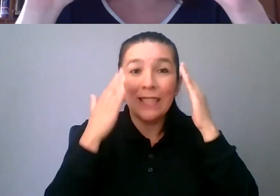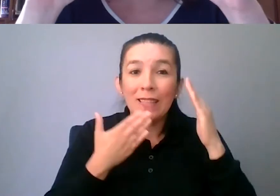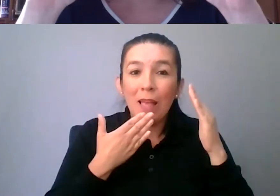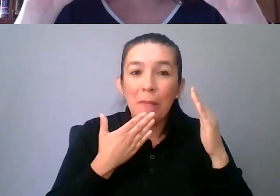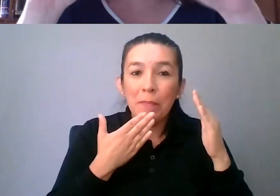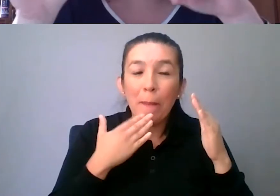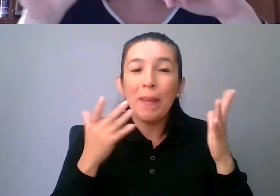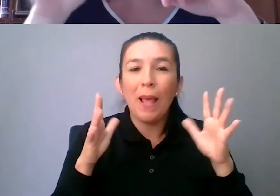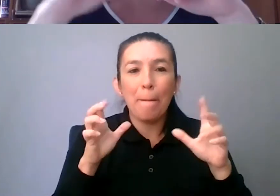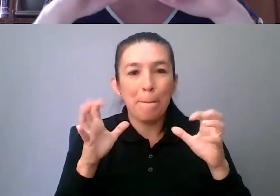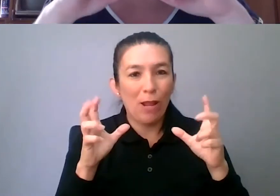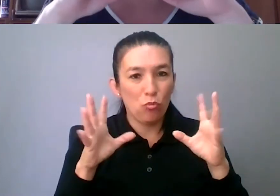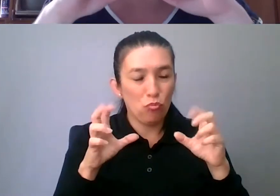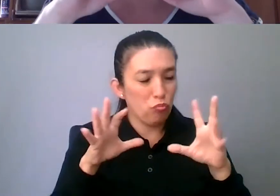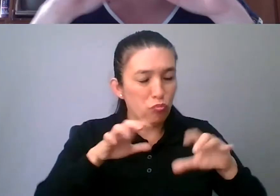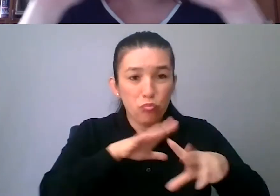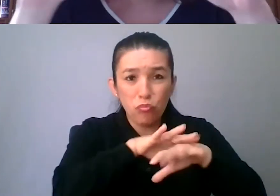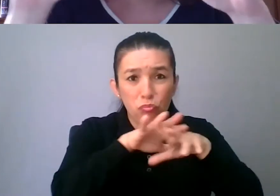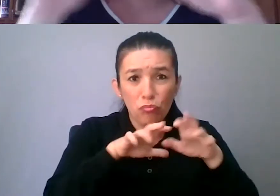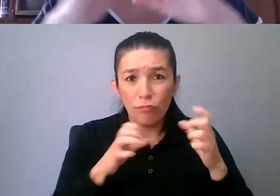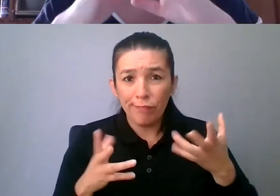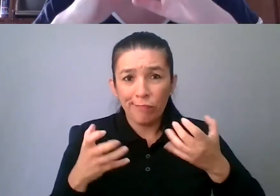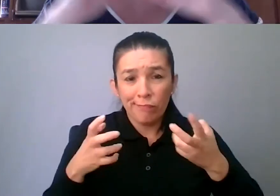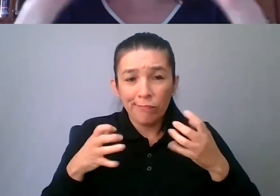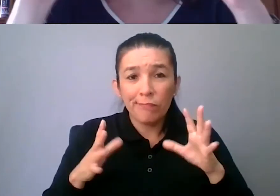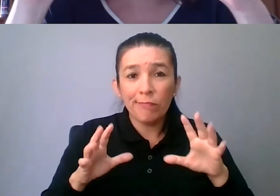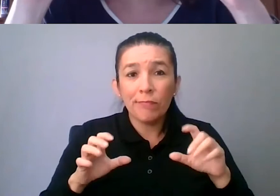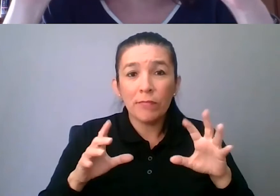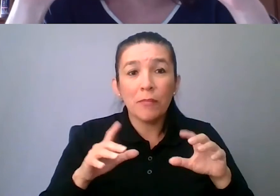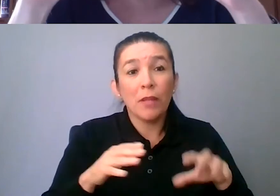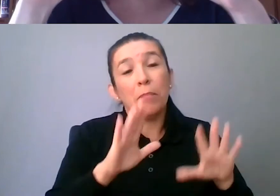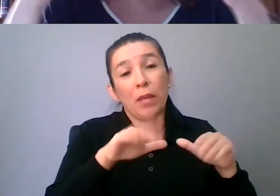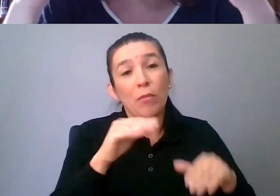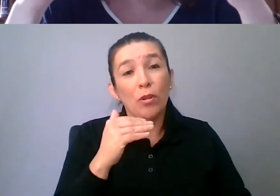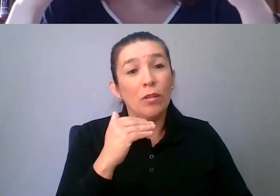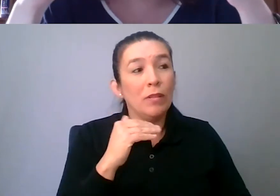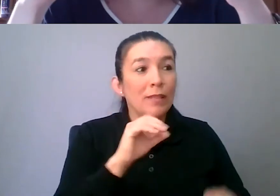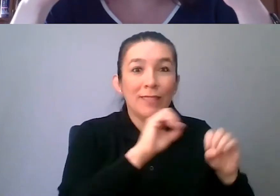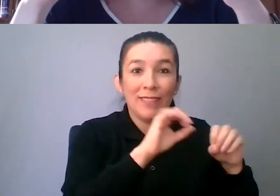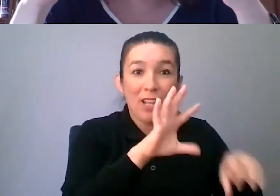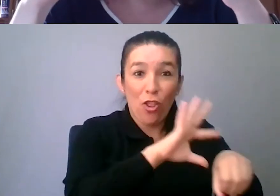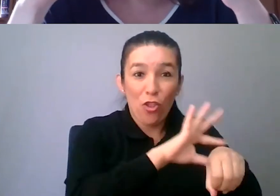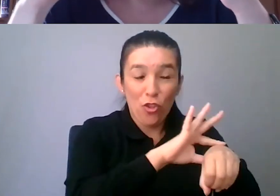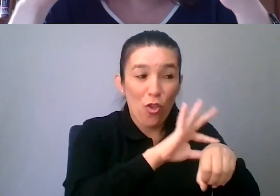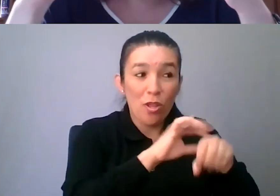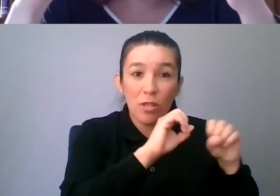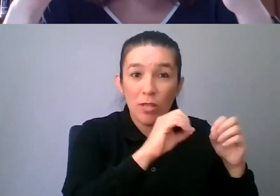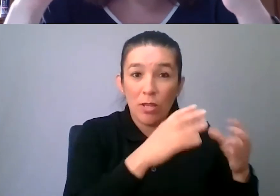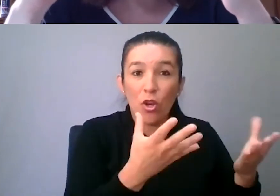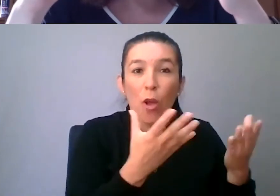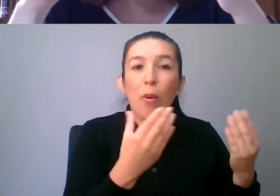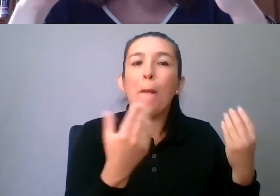la motricidad, como dice Marcela, en este caso que ella le enseña a los doctores, pero como